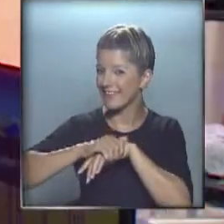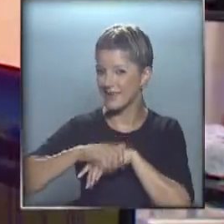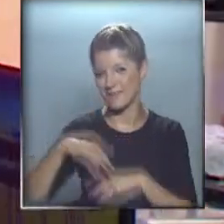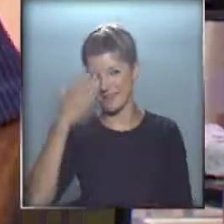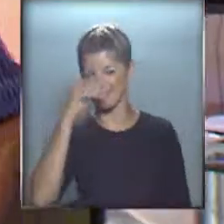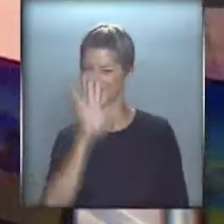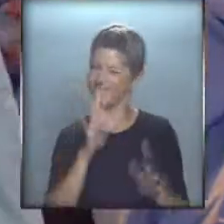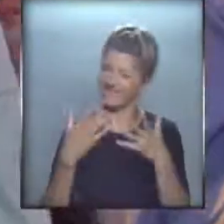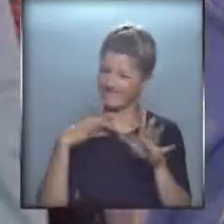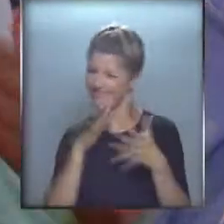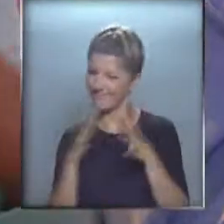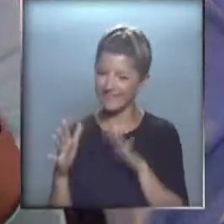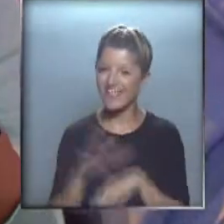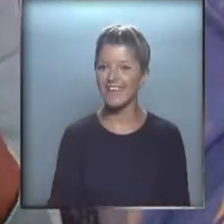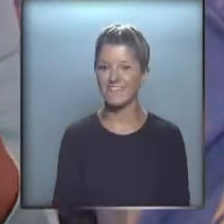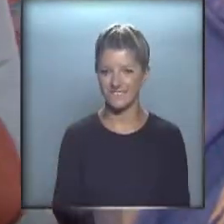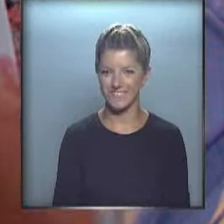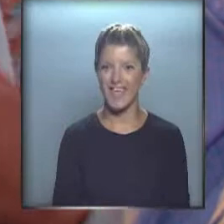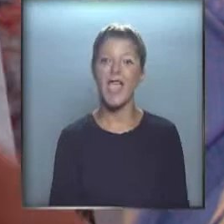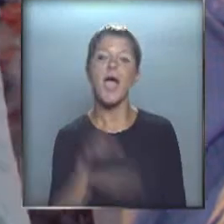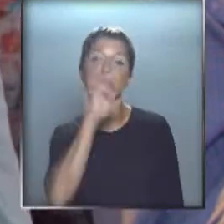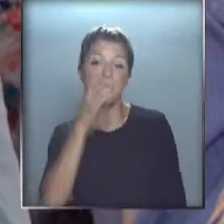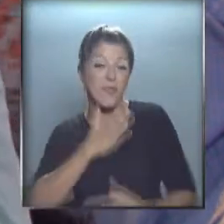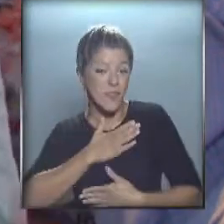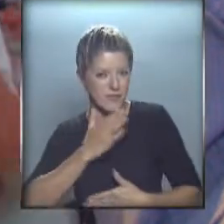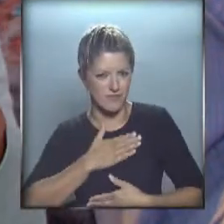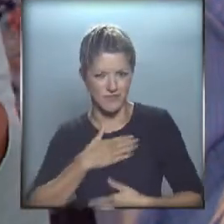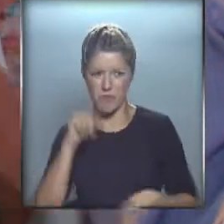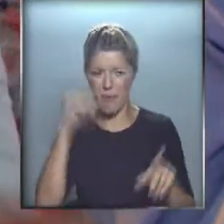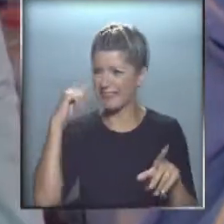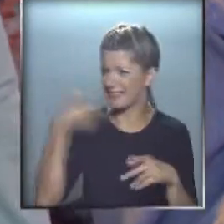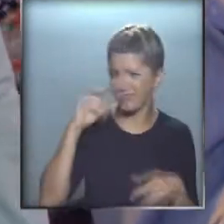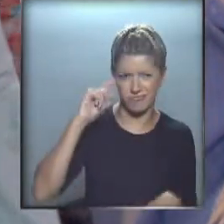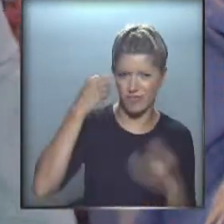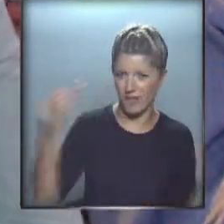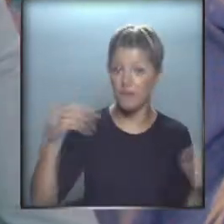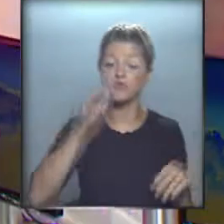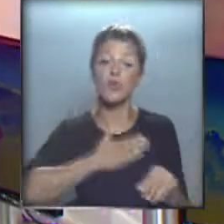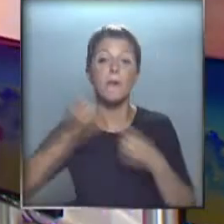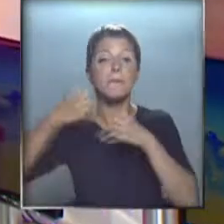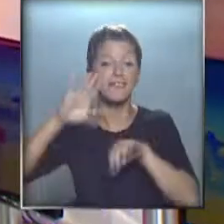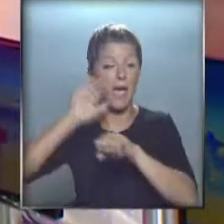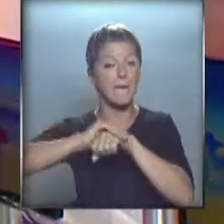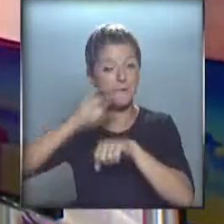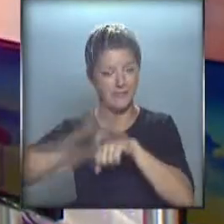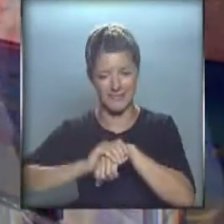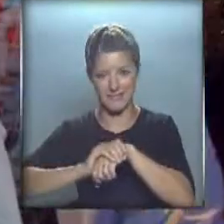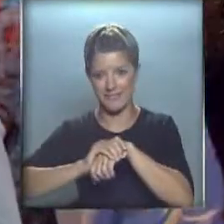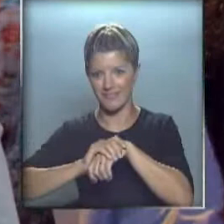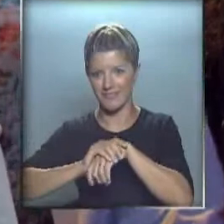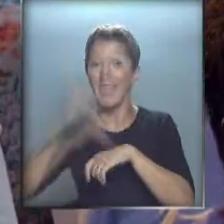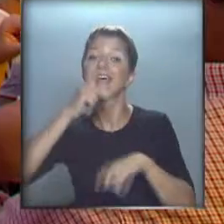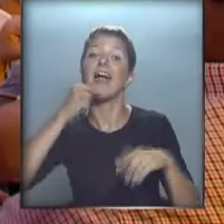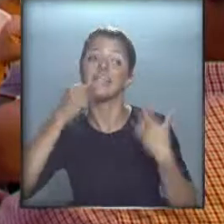Porque... ¿Y de qué mi dijiste? Parte, ¿Este loco quién es? De dijiste? Mi parte empezó como amistad. Ah, ¿viste? Pero salieron... Pero